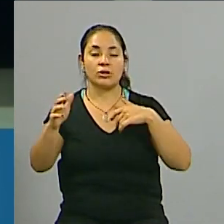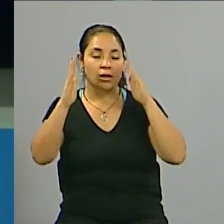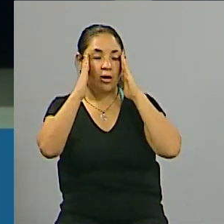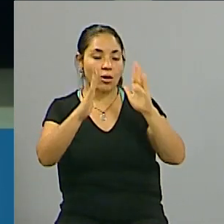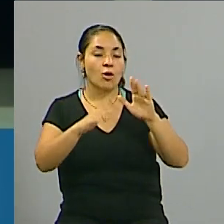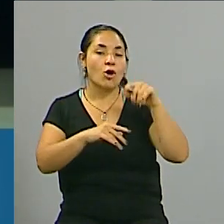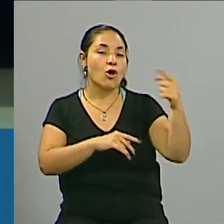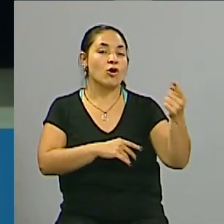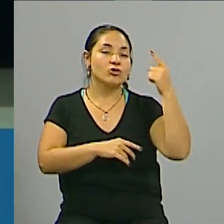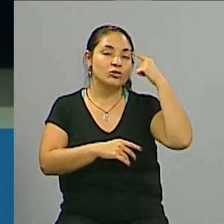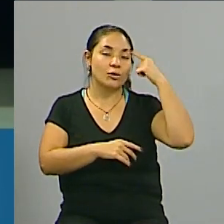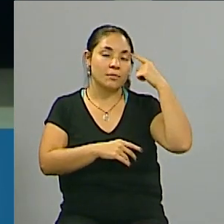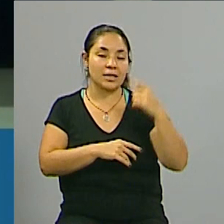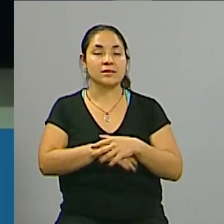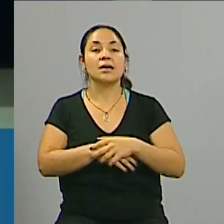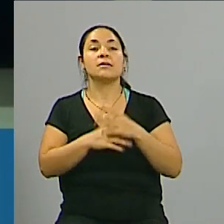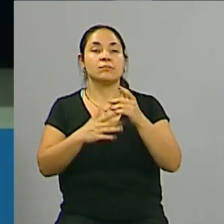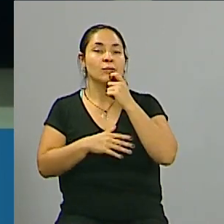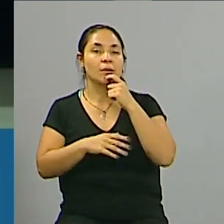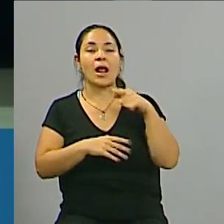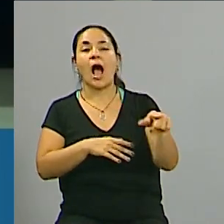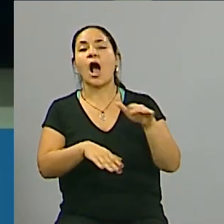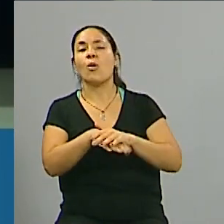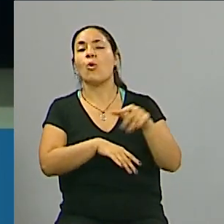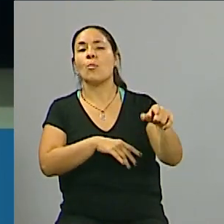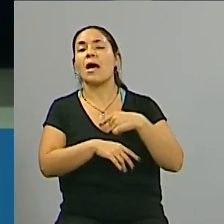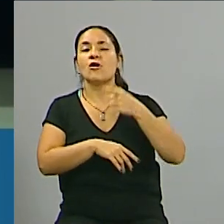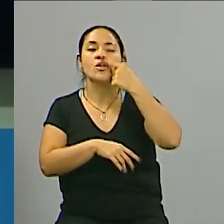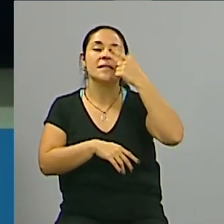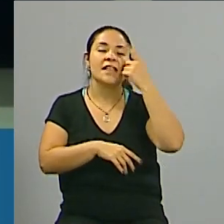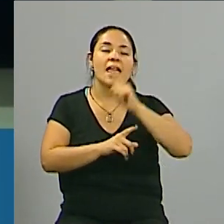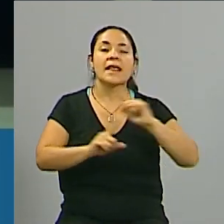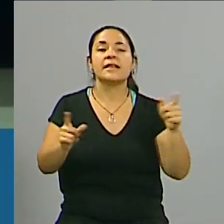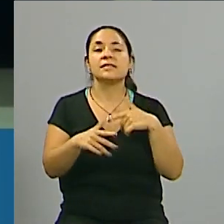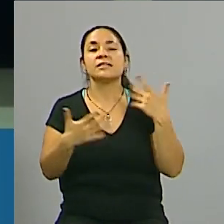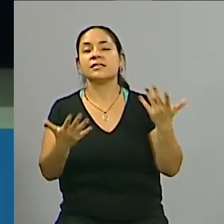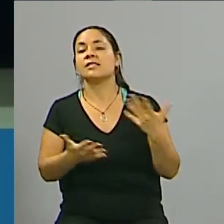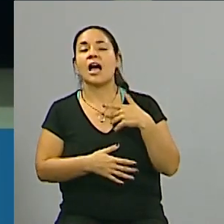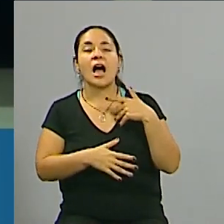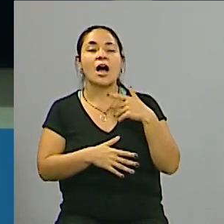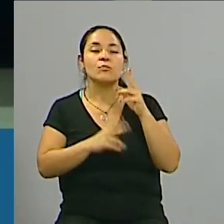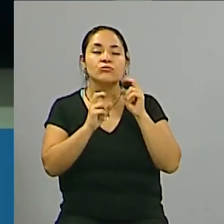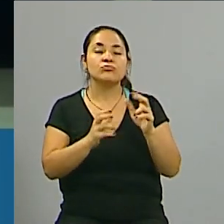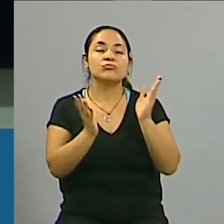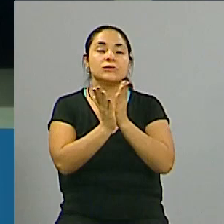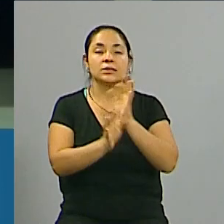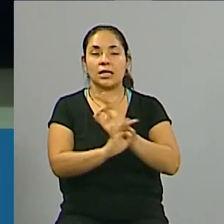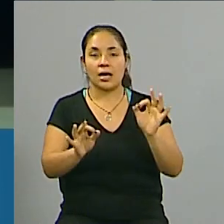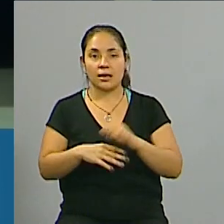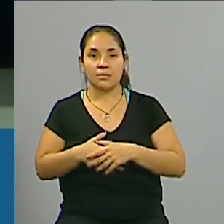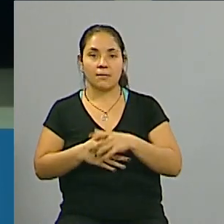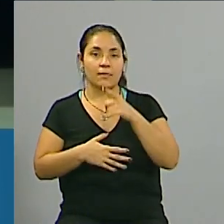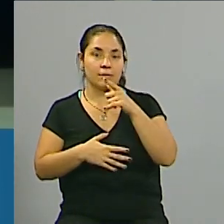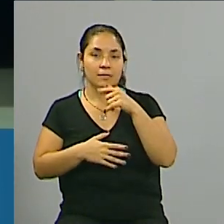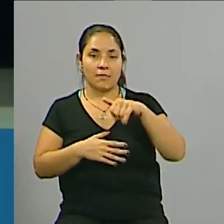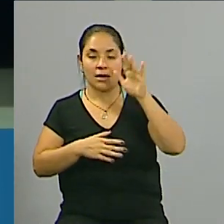cosa. Entonces no podemos echarle la culpa a la gente y decir, no le interesa boleta única, está en desconocimiento. Creo que tiene la cabeza puesta en cómo llegar a